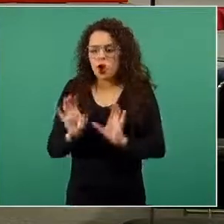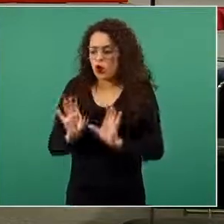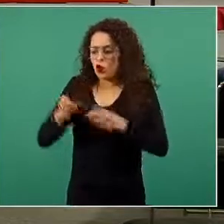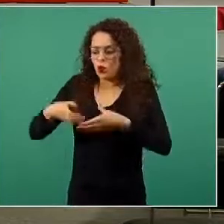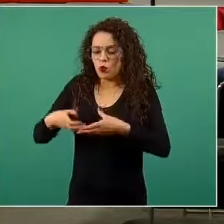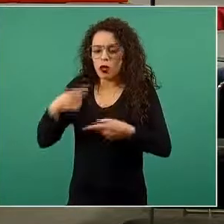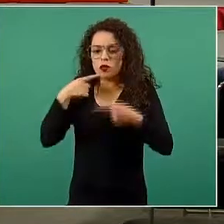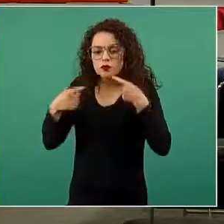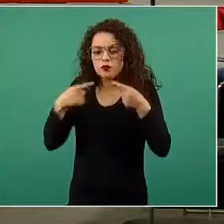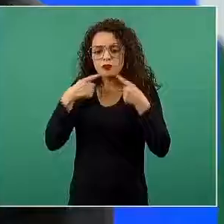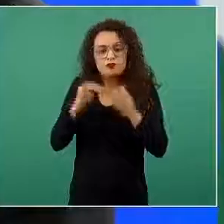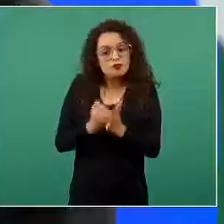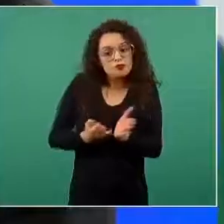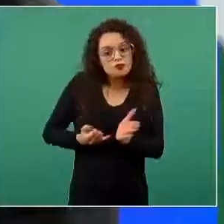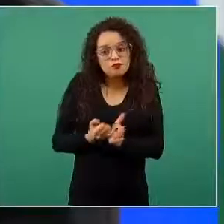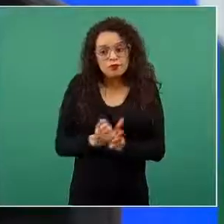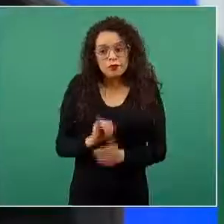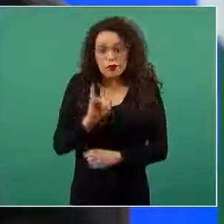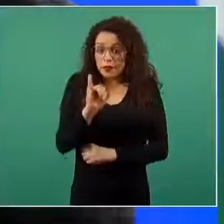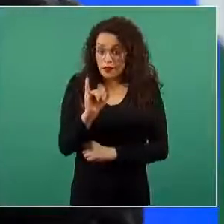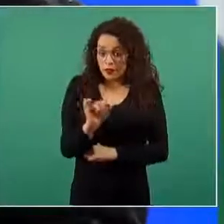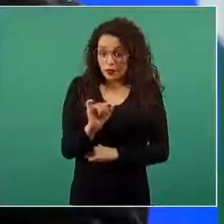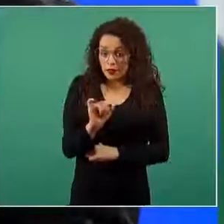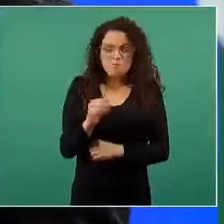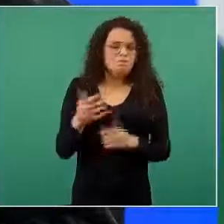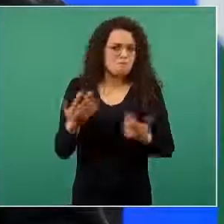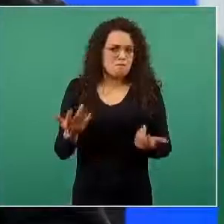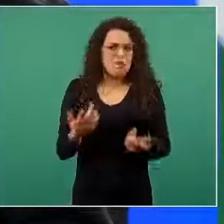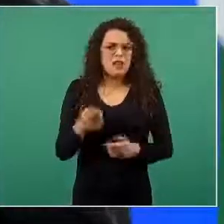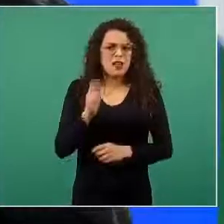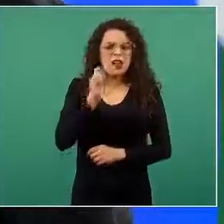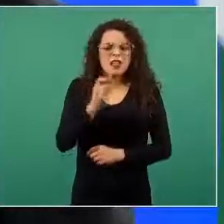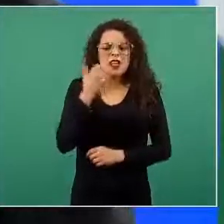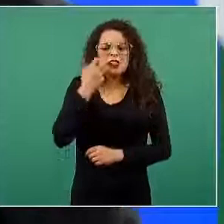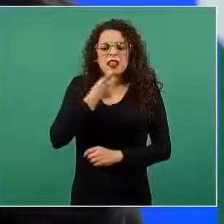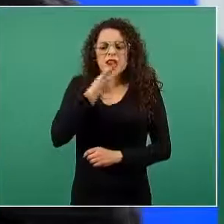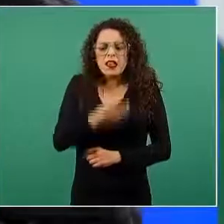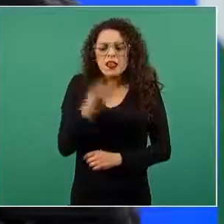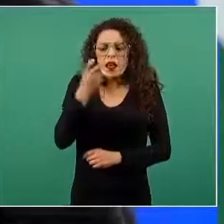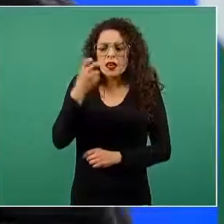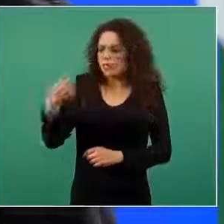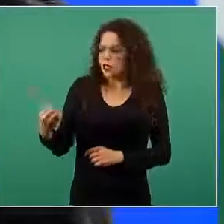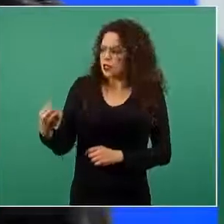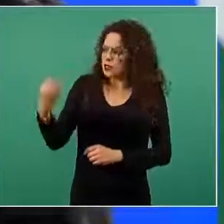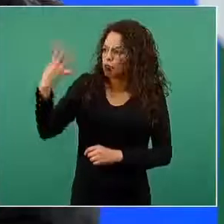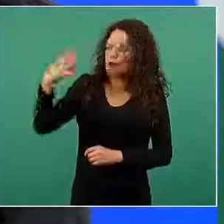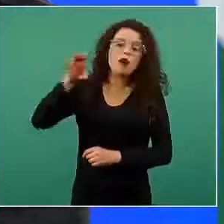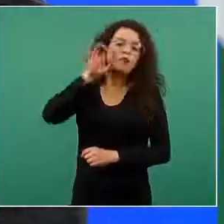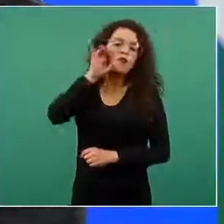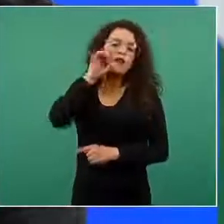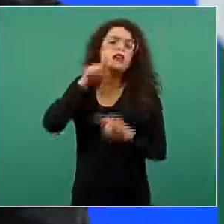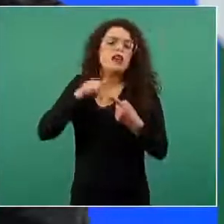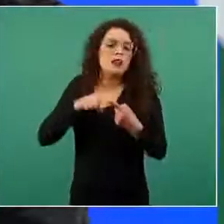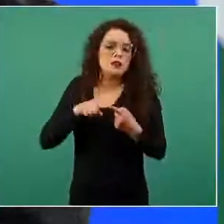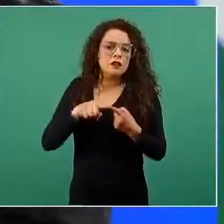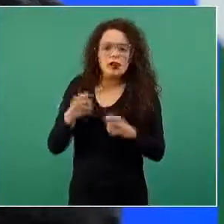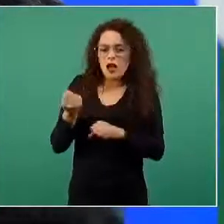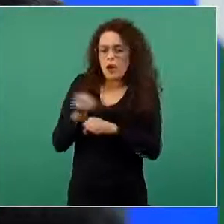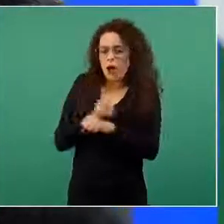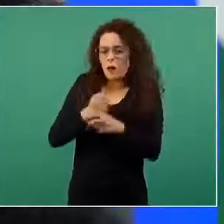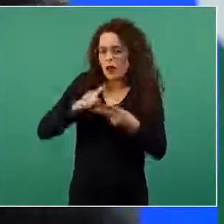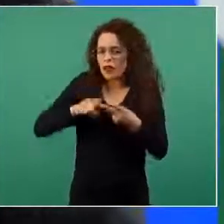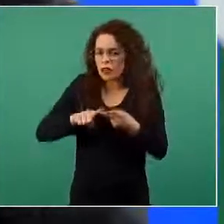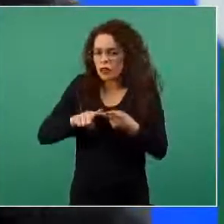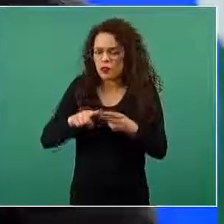decisiones consensuadas eran qué significa el semáforo naranja, qué significa el amarillo, qué significa el verde.